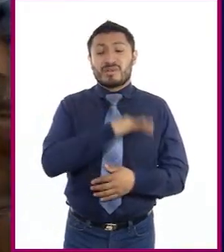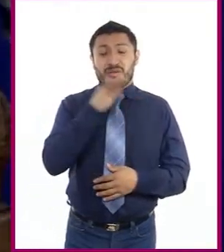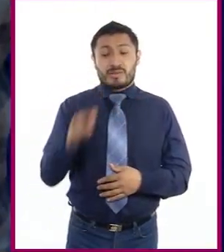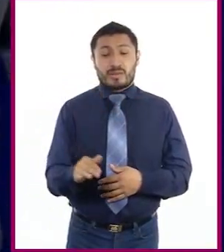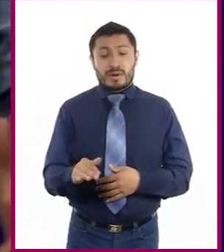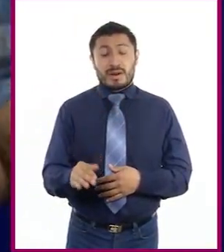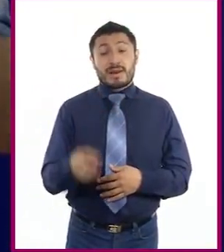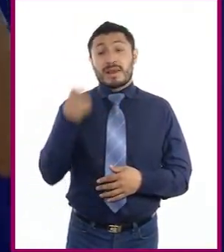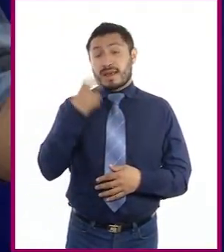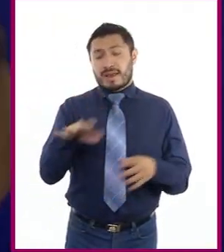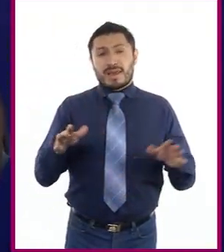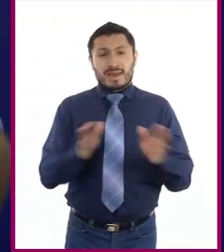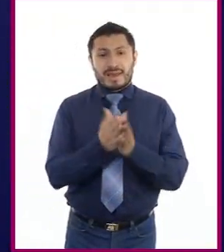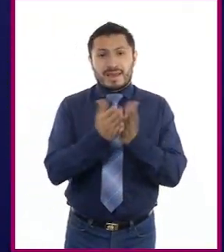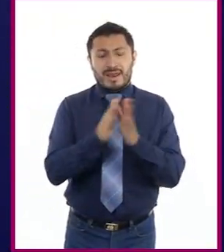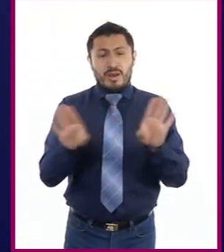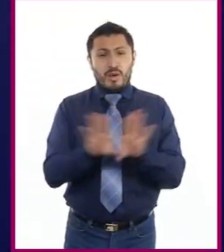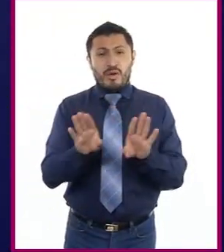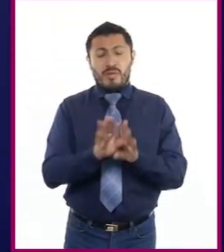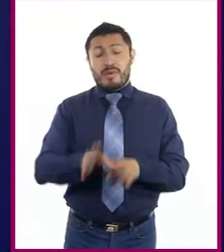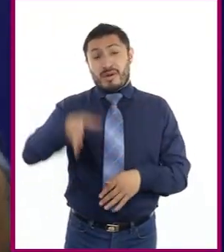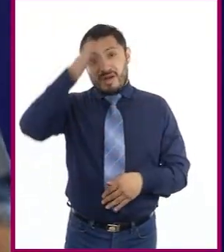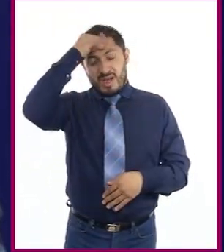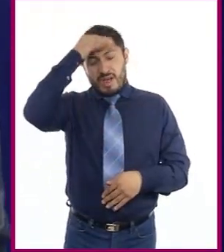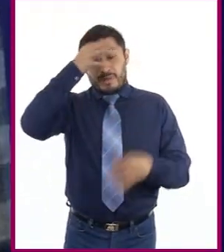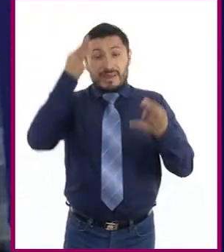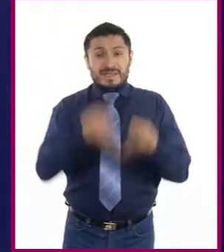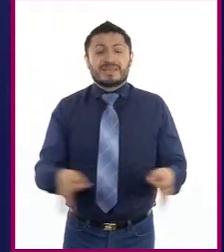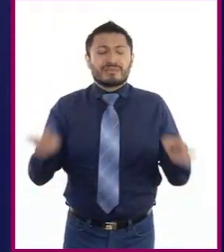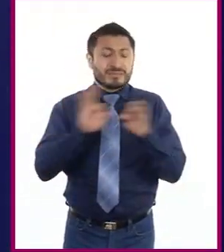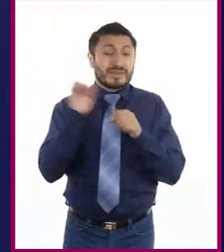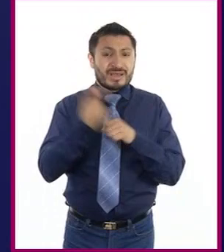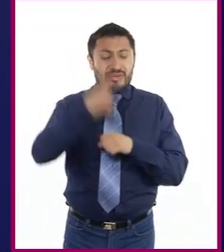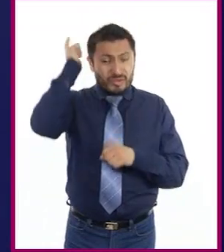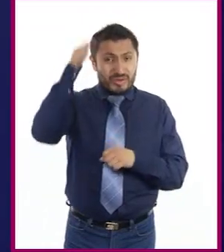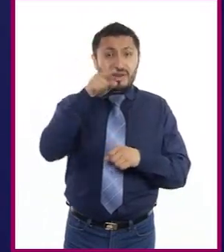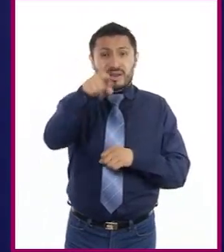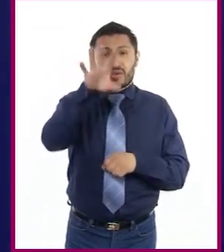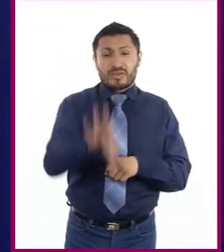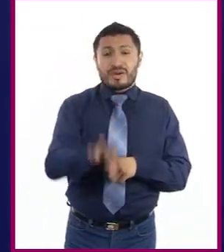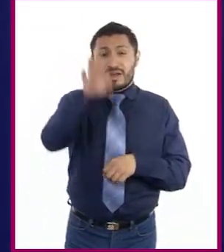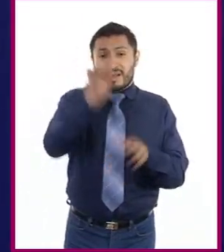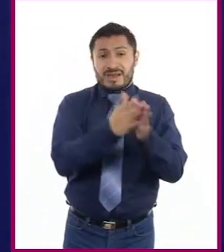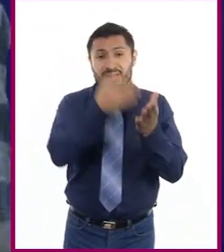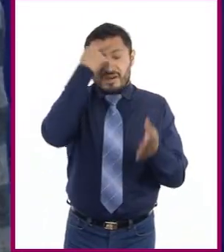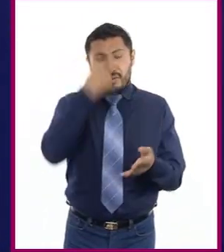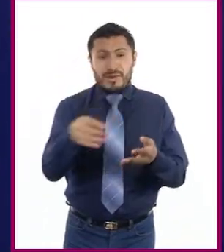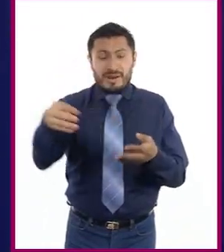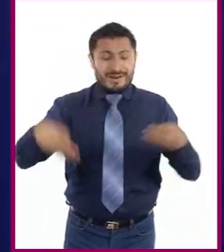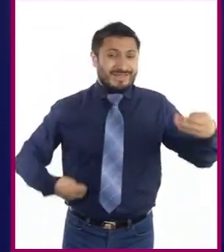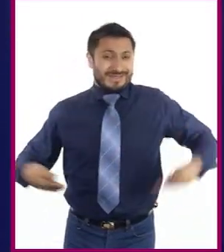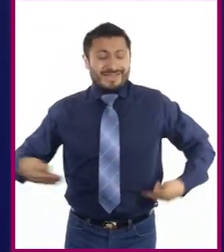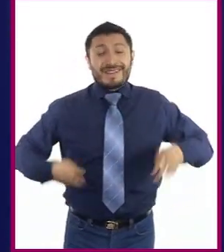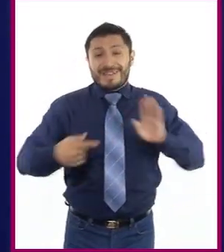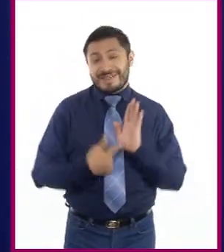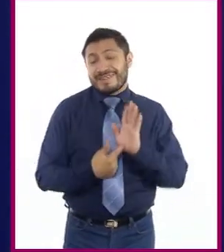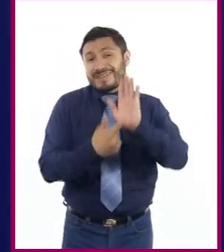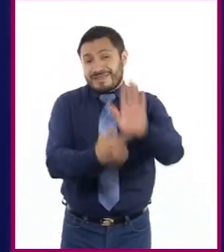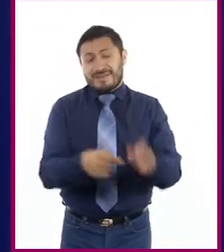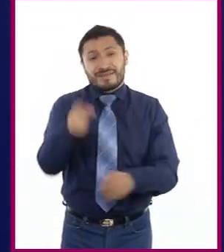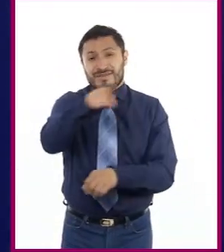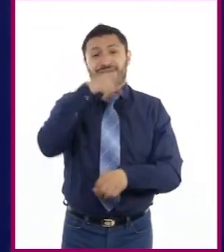Profesora, esta obra me deja un gran aprendizaje. Espero que sea una de las lecturas que elijan para dramatizar las alumnas y alumnos de tercer